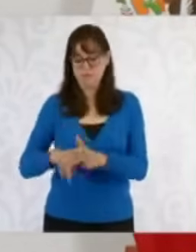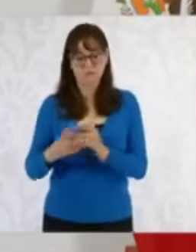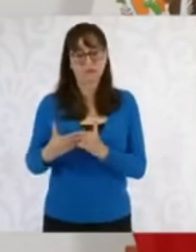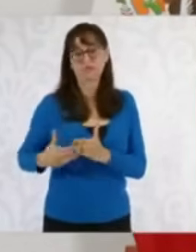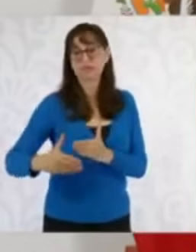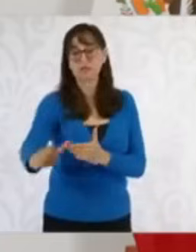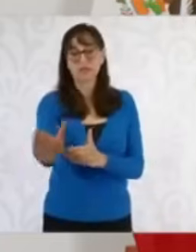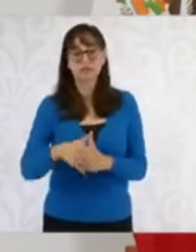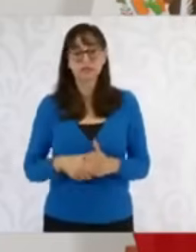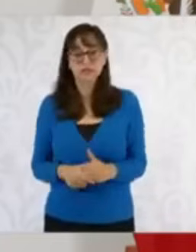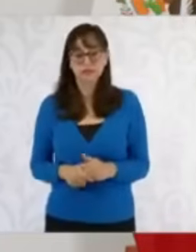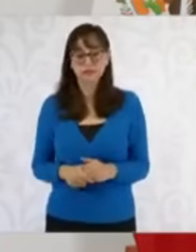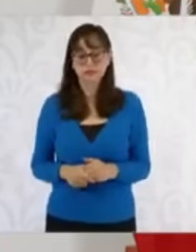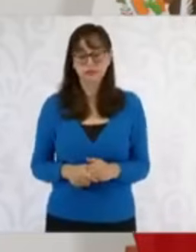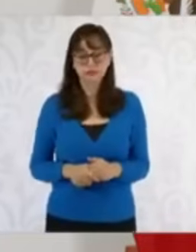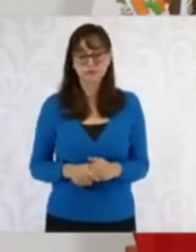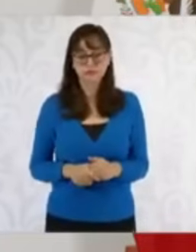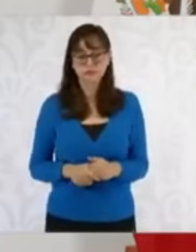días.